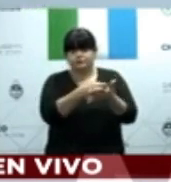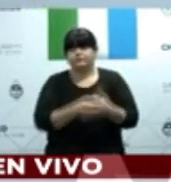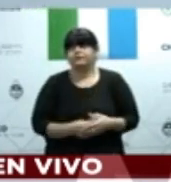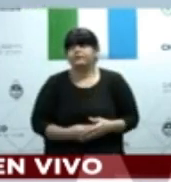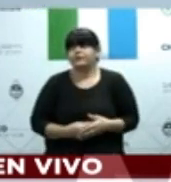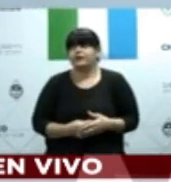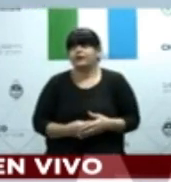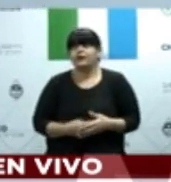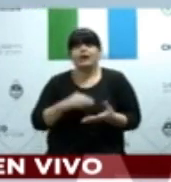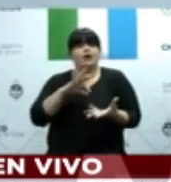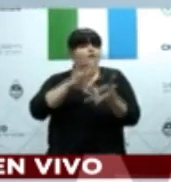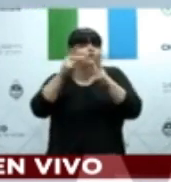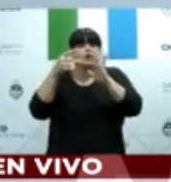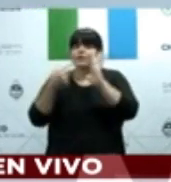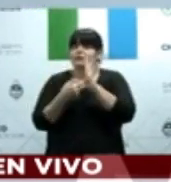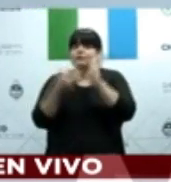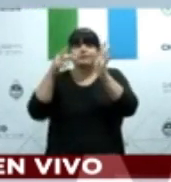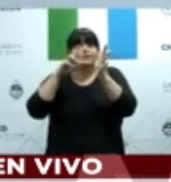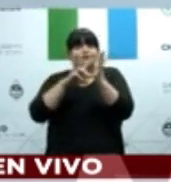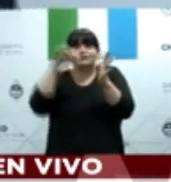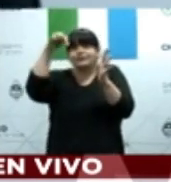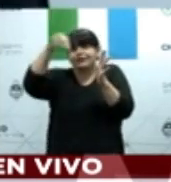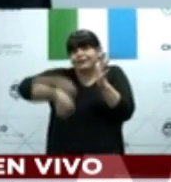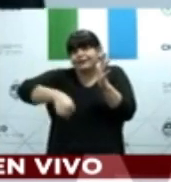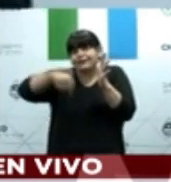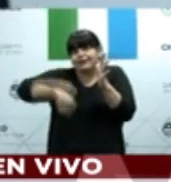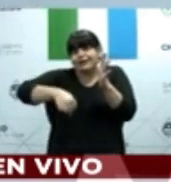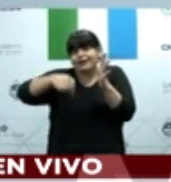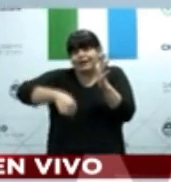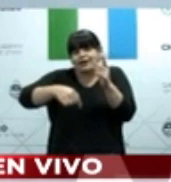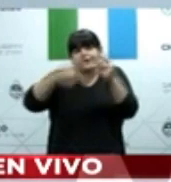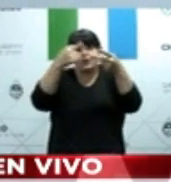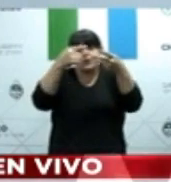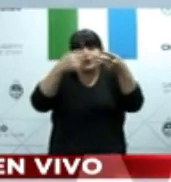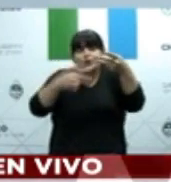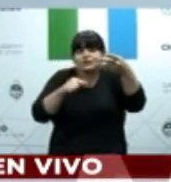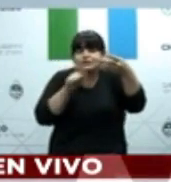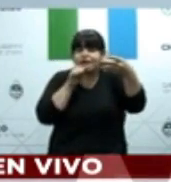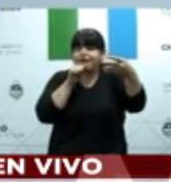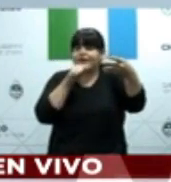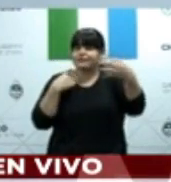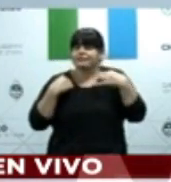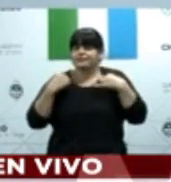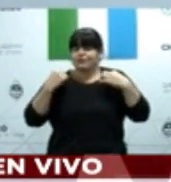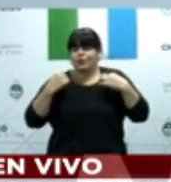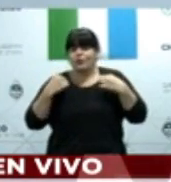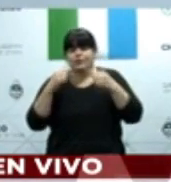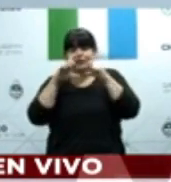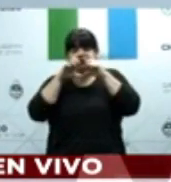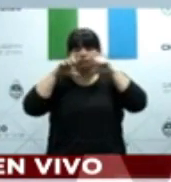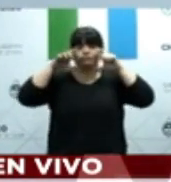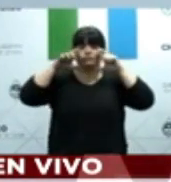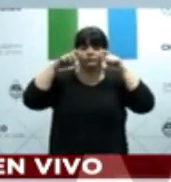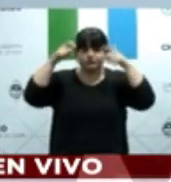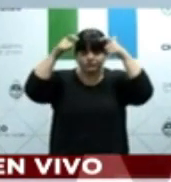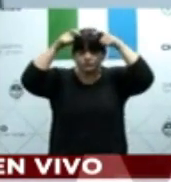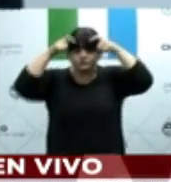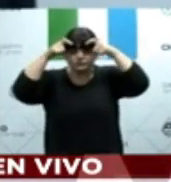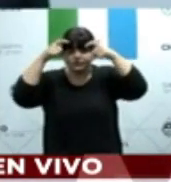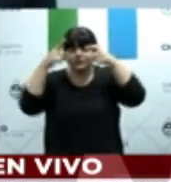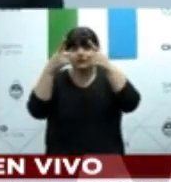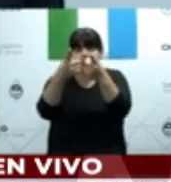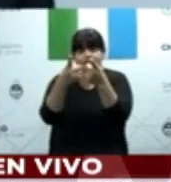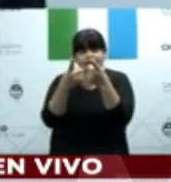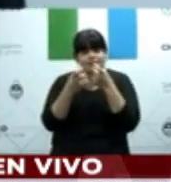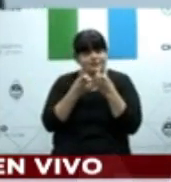bienes de calidad, pero a buen precio. Porque, obviamente, también no se trata de comprar a cualquiera que pretenda meter